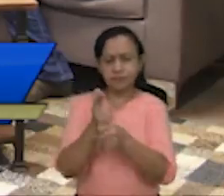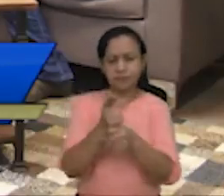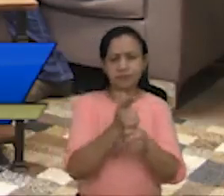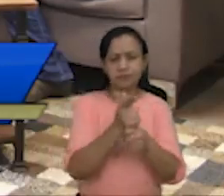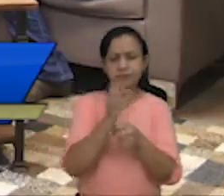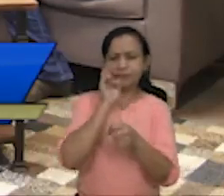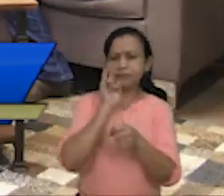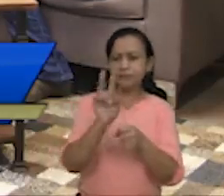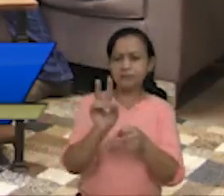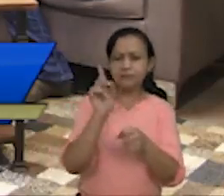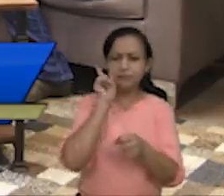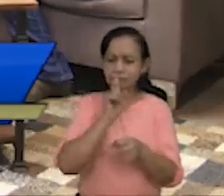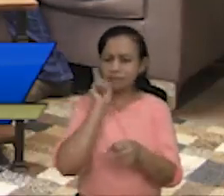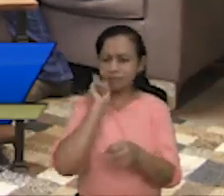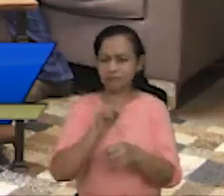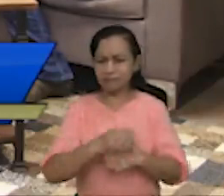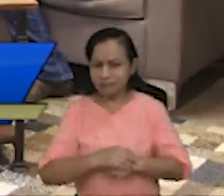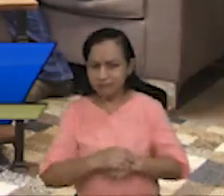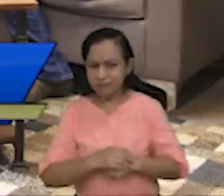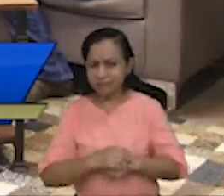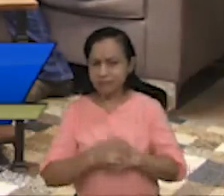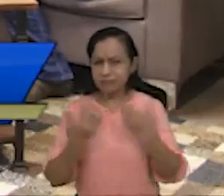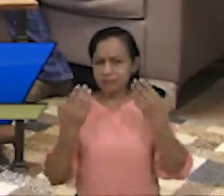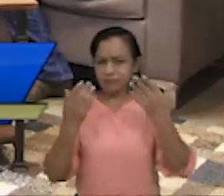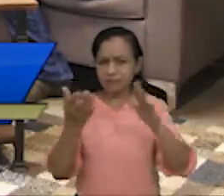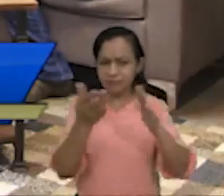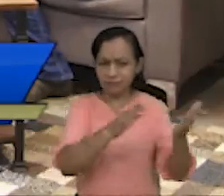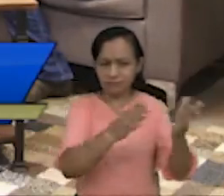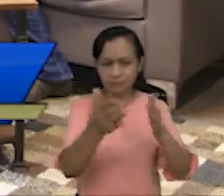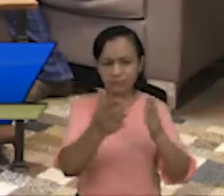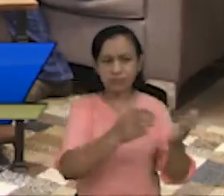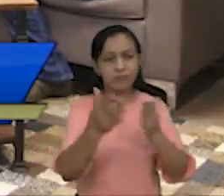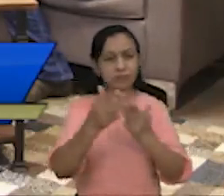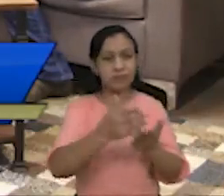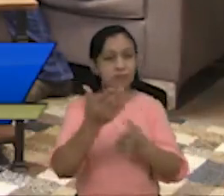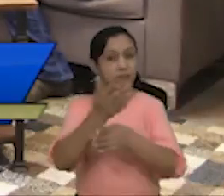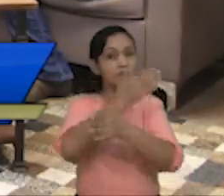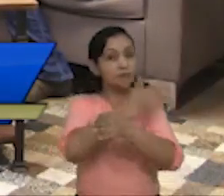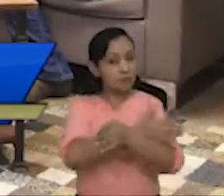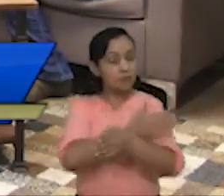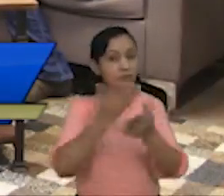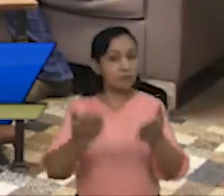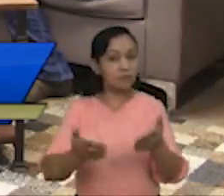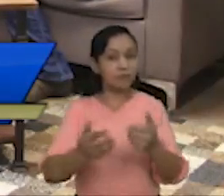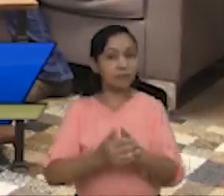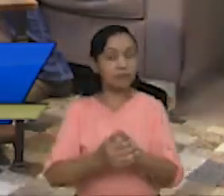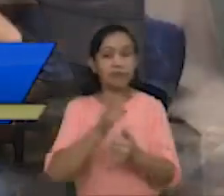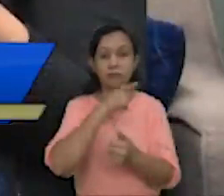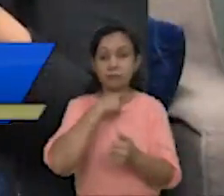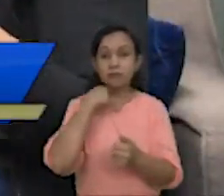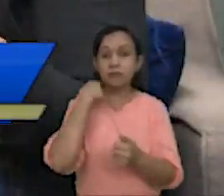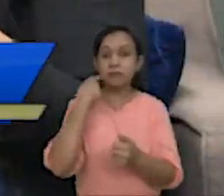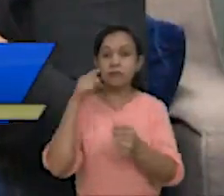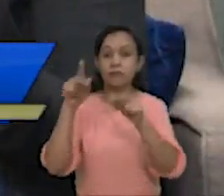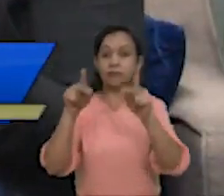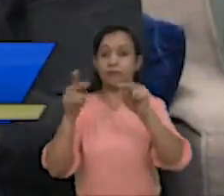y vos ves que eso no es cierto, pues. O la fábrica de muertos que se hizo en este país sin menospreciar, ¿verdad?, la verdad